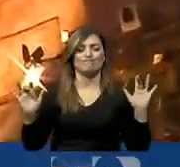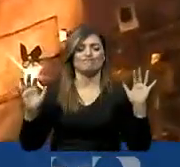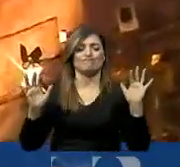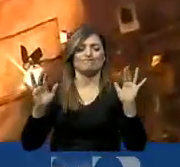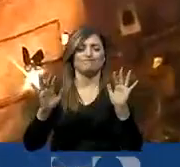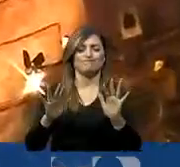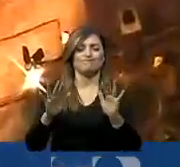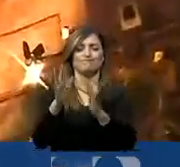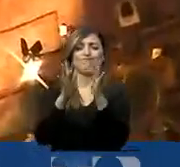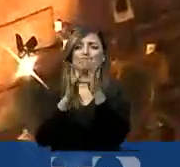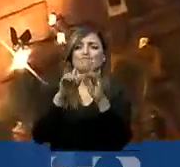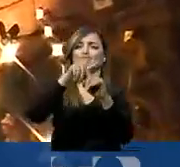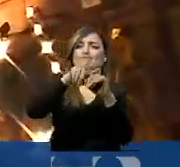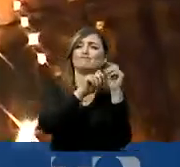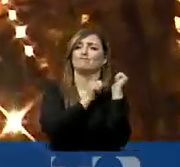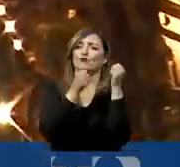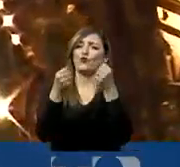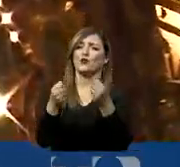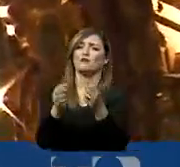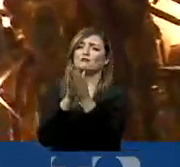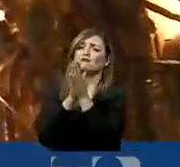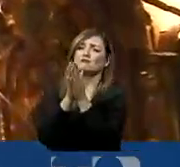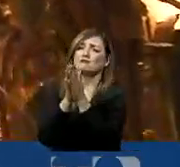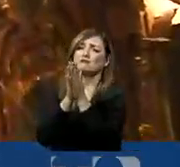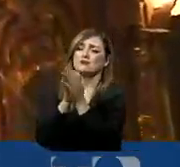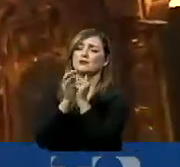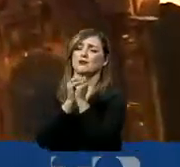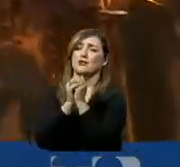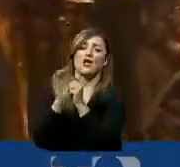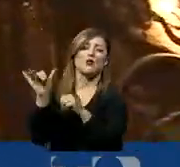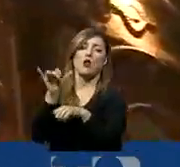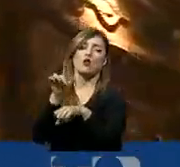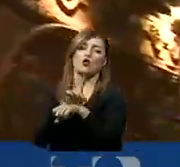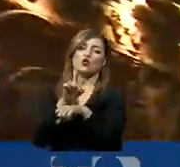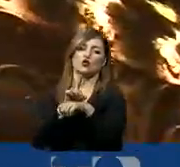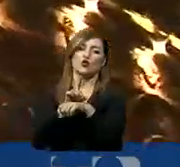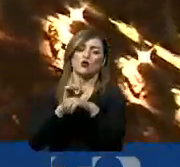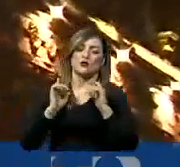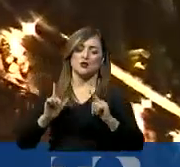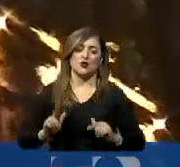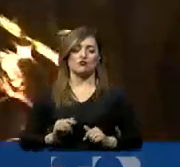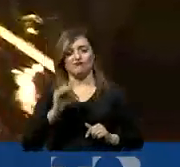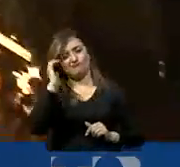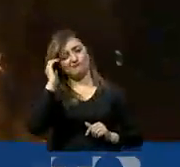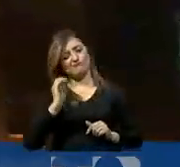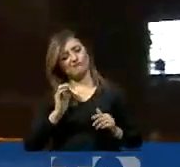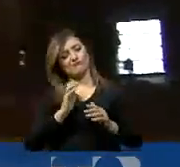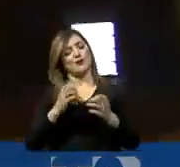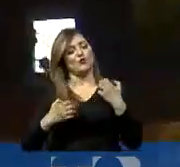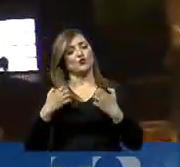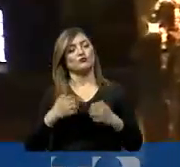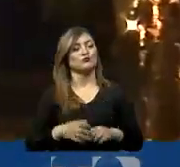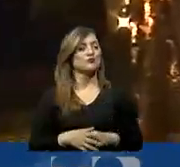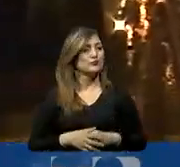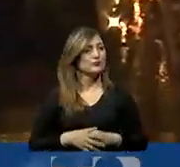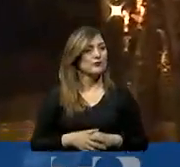y a suplicar a Jesús del Gran Poder, por eso es conocido como el médico de las almas. Perfecto, muchísimas gracias. Recordemos que en el año 2020 la